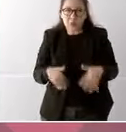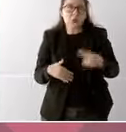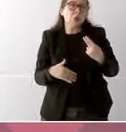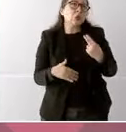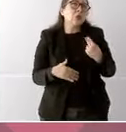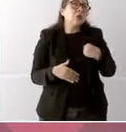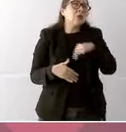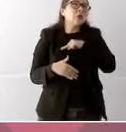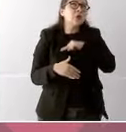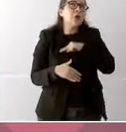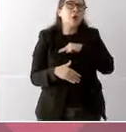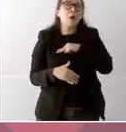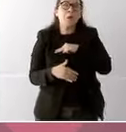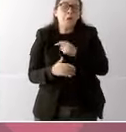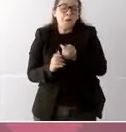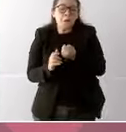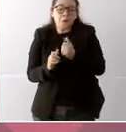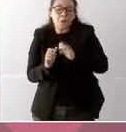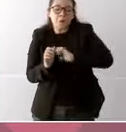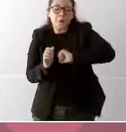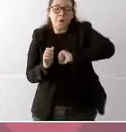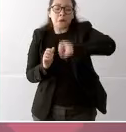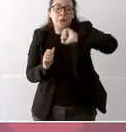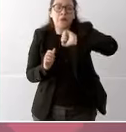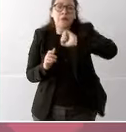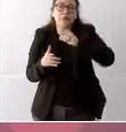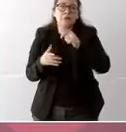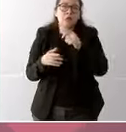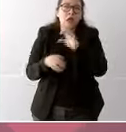nosotros tenemos de inflación en energéticos